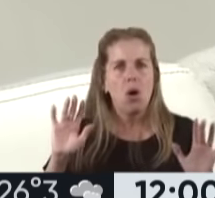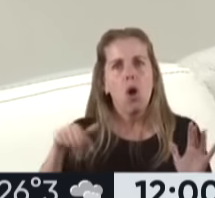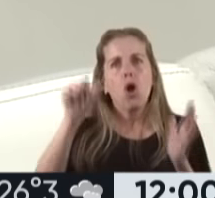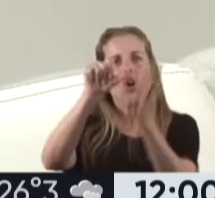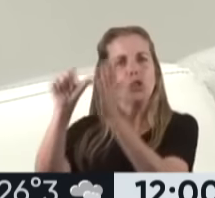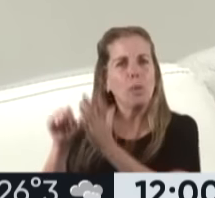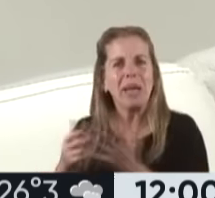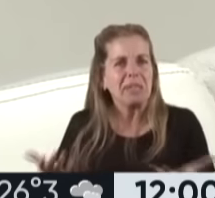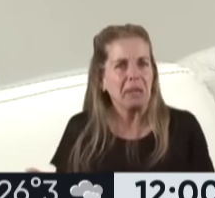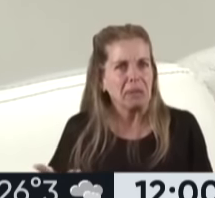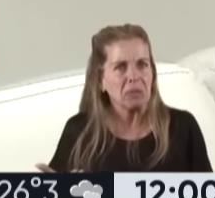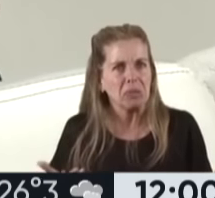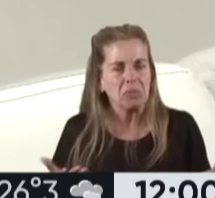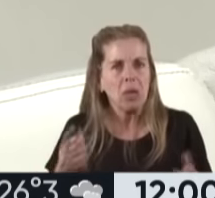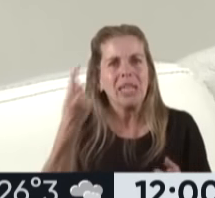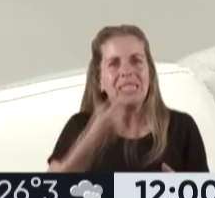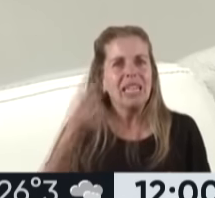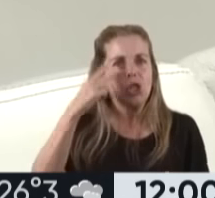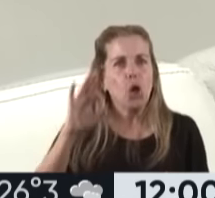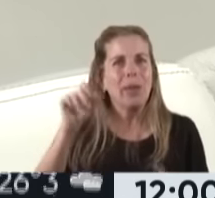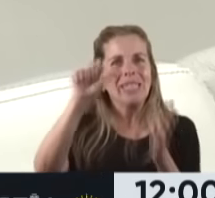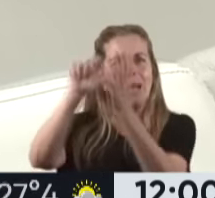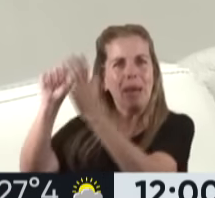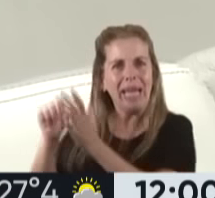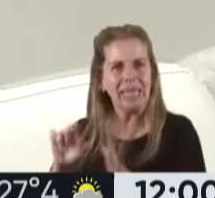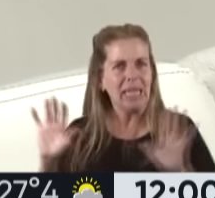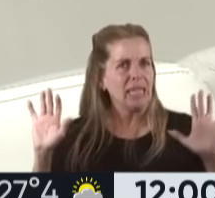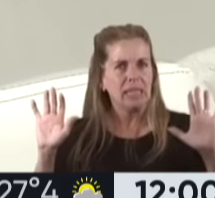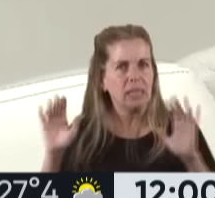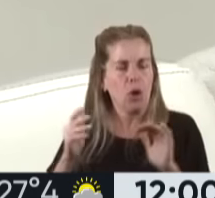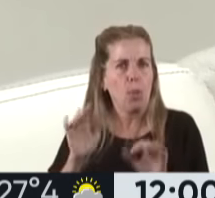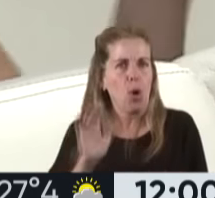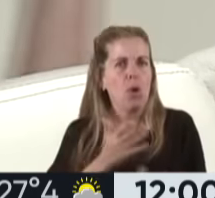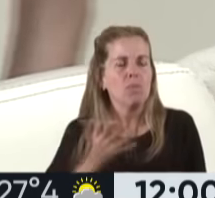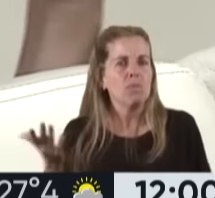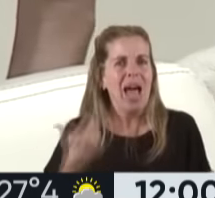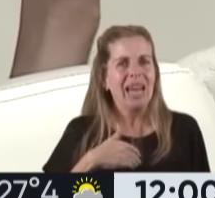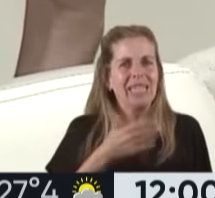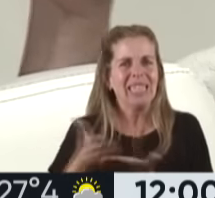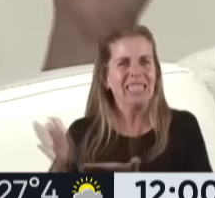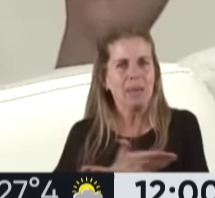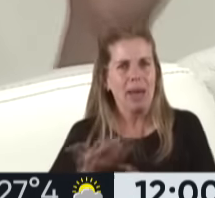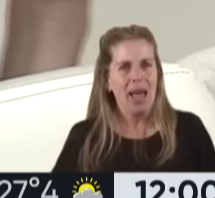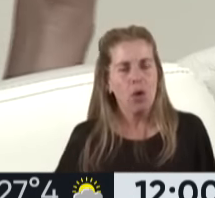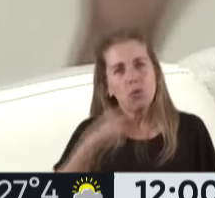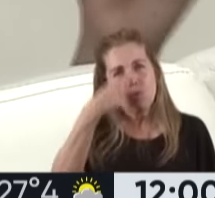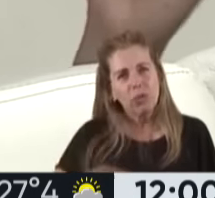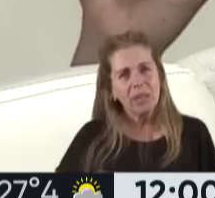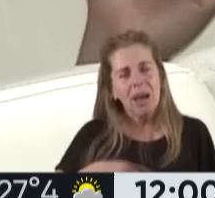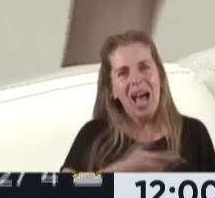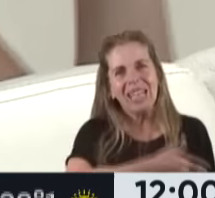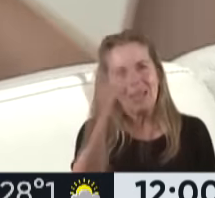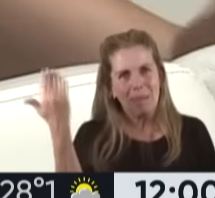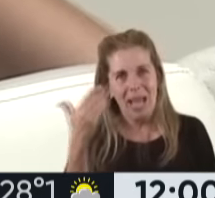del voto de los 190 países restantes, muchos de ellos occidentales. En la última sesión, que fue el 15